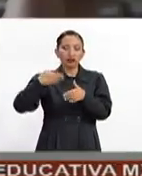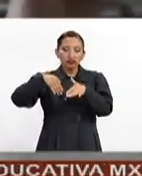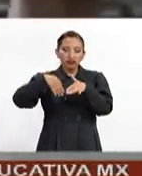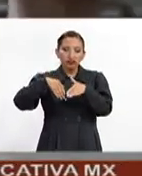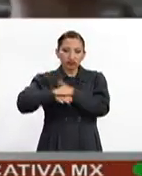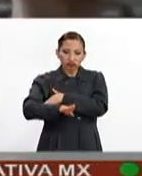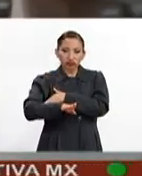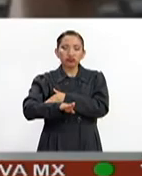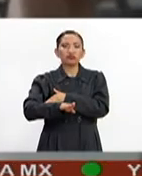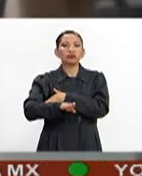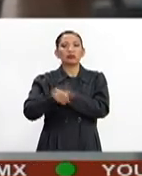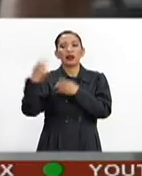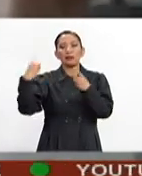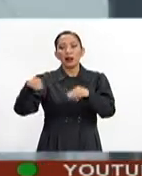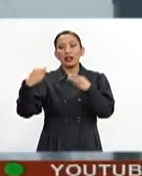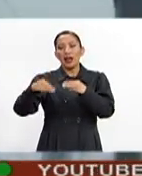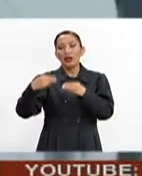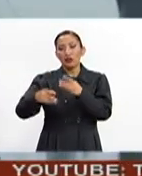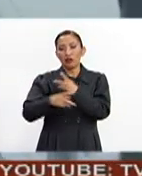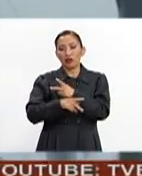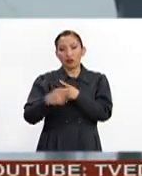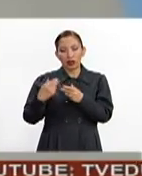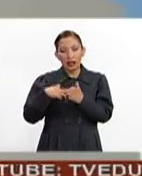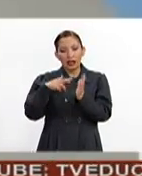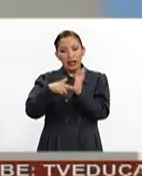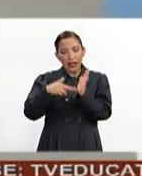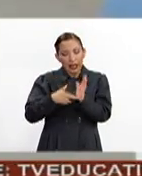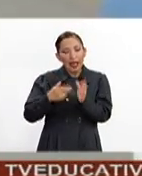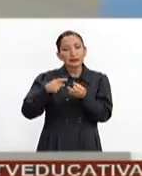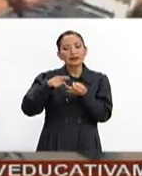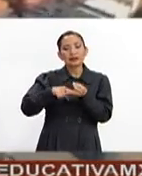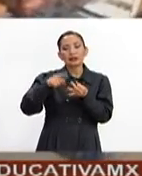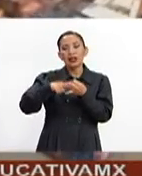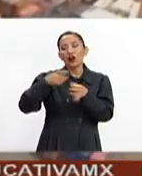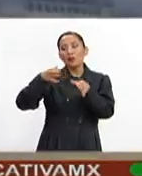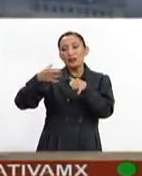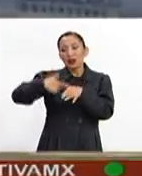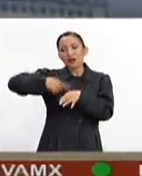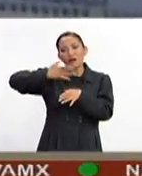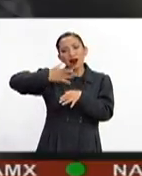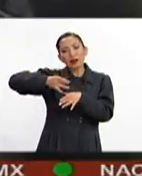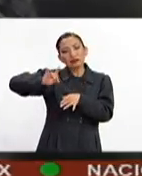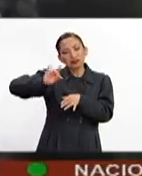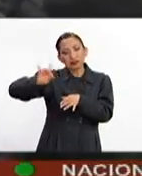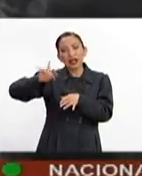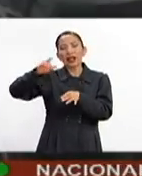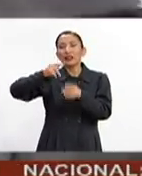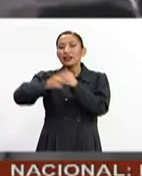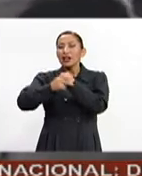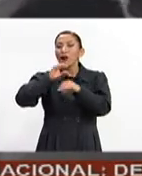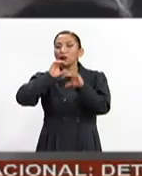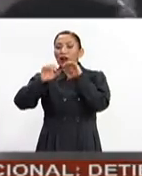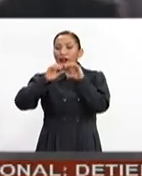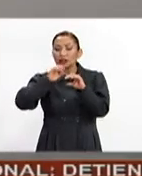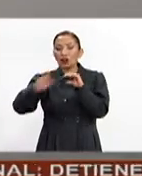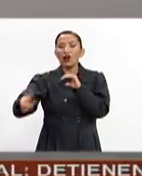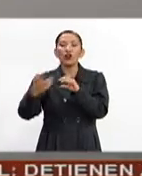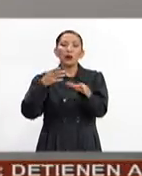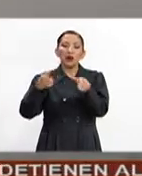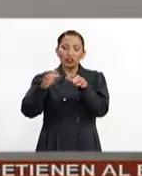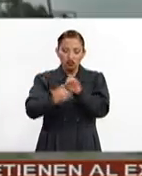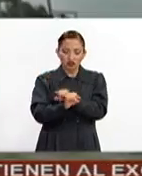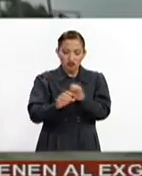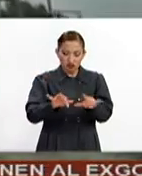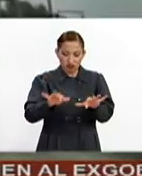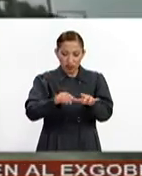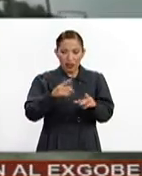acceso al mercado de bienes, reglas de origen, facilitación del comercio, telecomunicaciones, comercio electrónico y